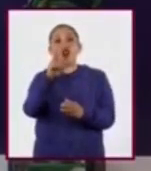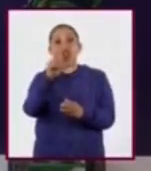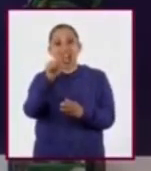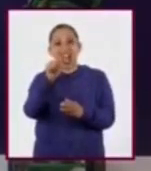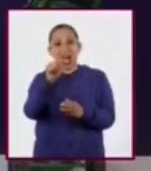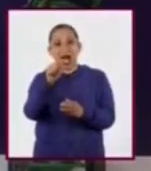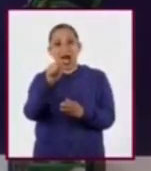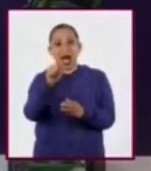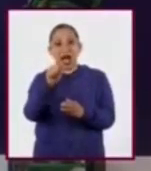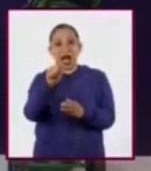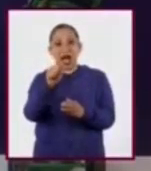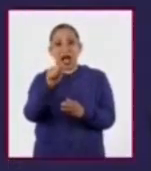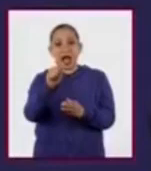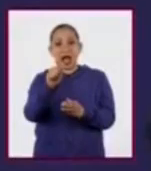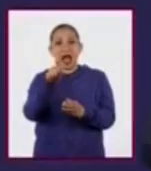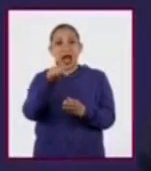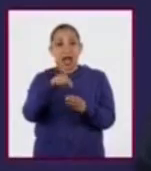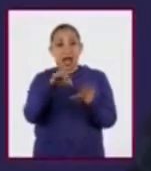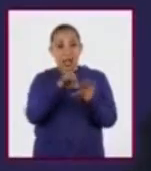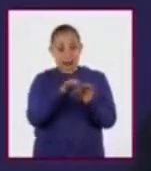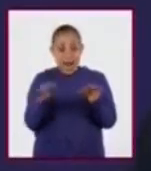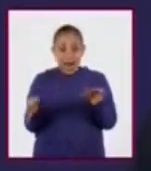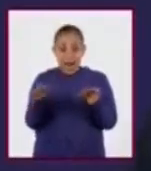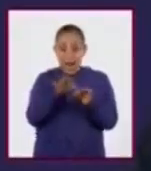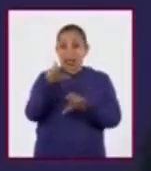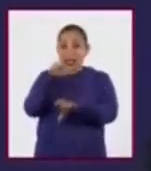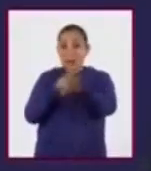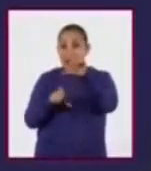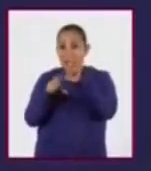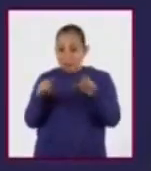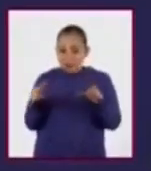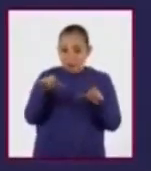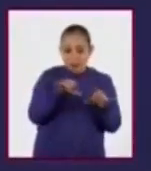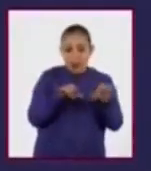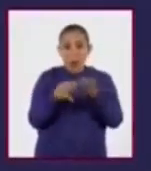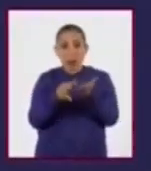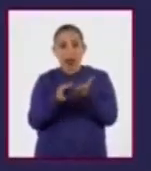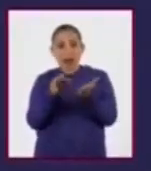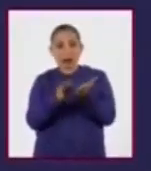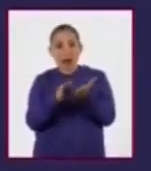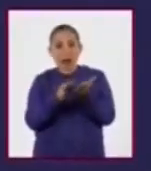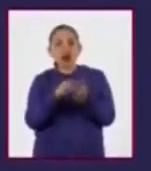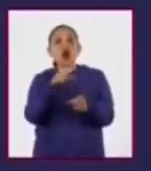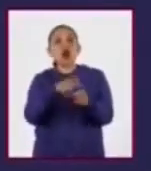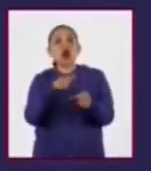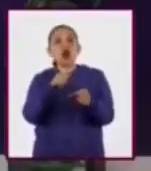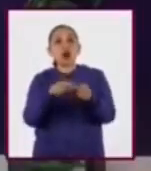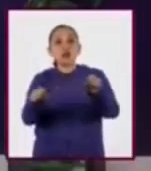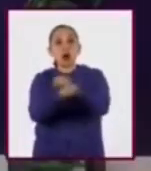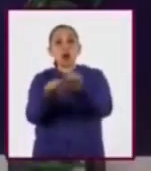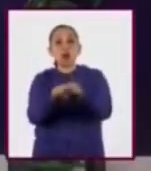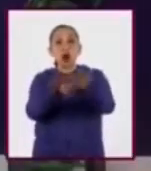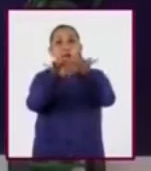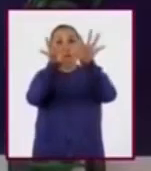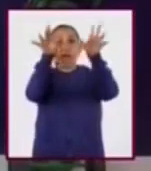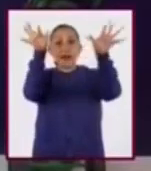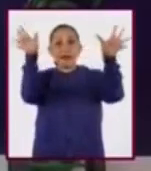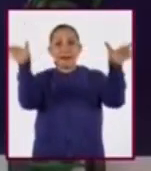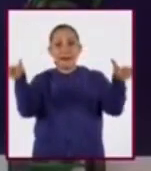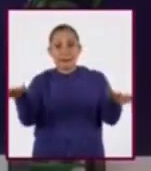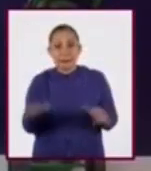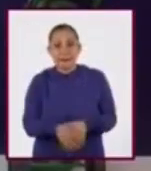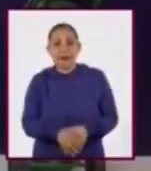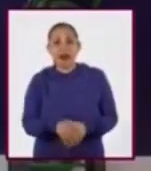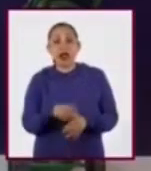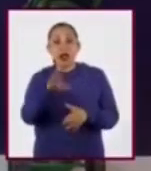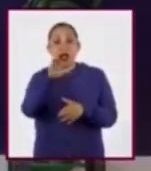constituye fuego artificial. Se adicionan compuestos químicos metálicos que dan color a la detonación. La combustión